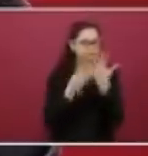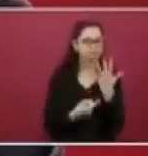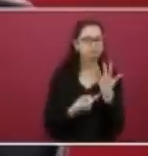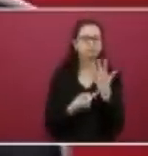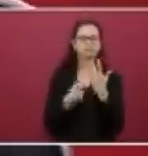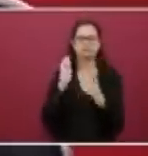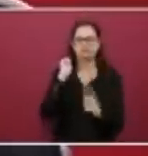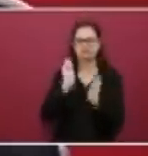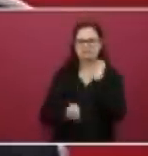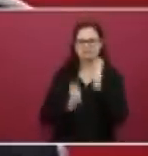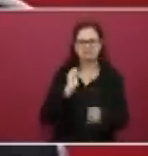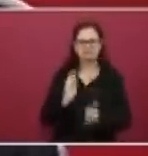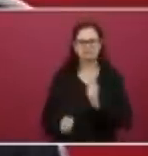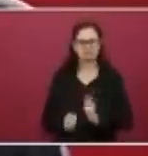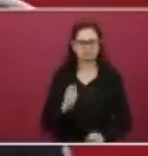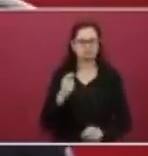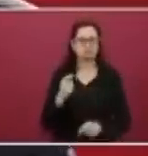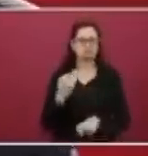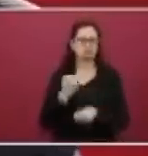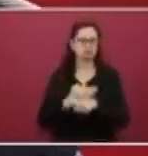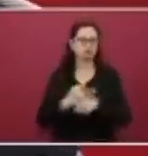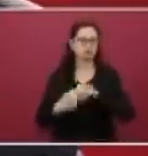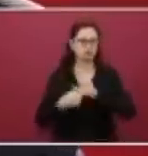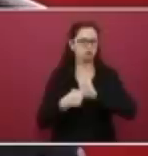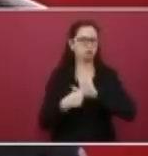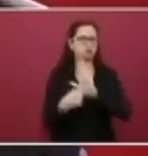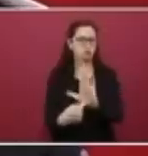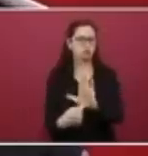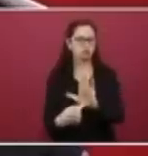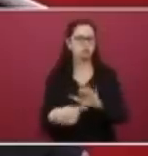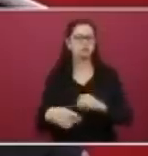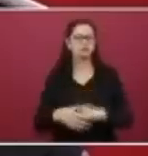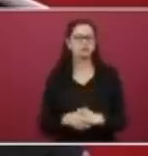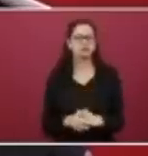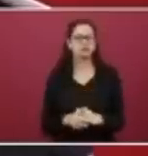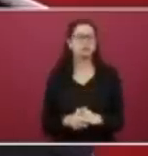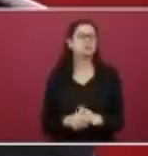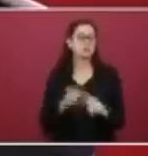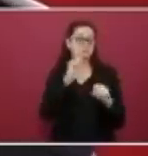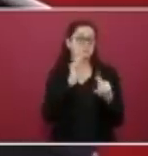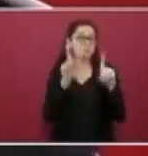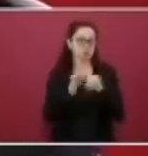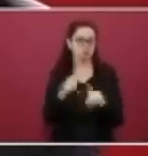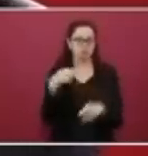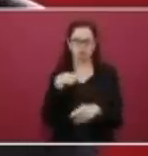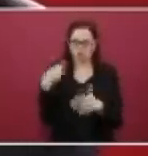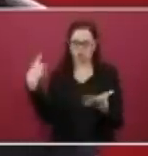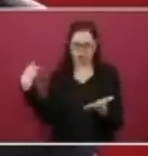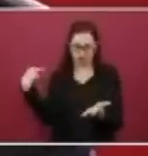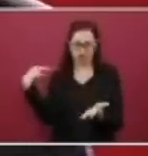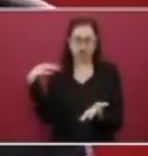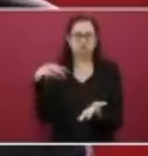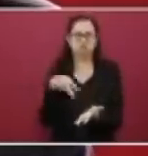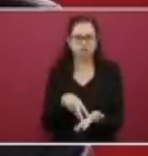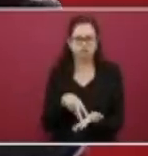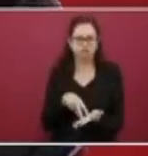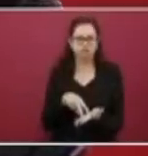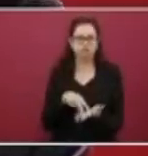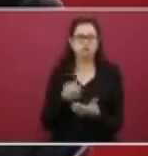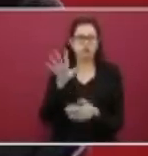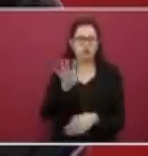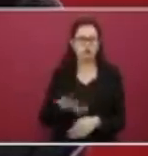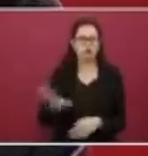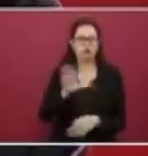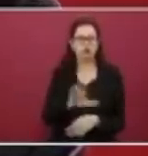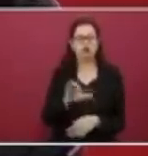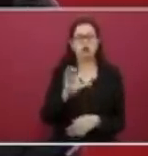además yo voy a asistir porque ese fue el compromiso que hice voy a estar en cuautla